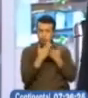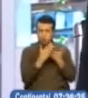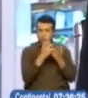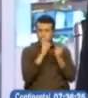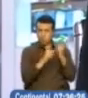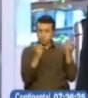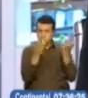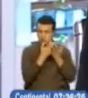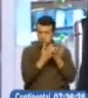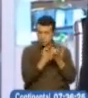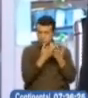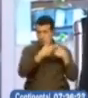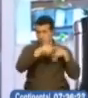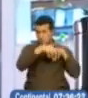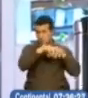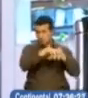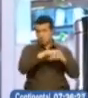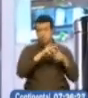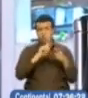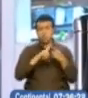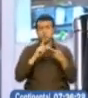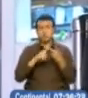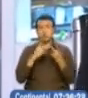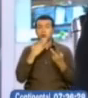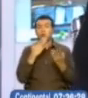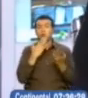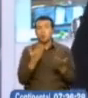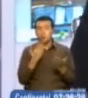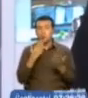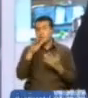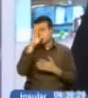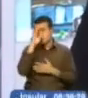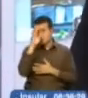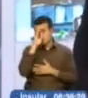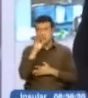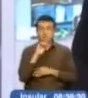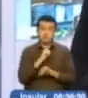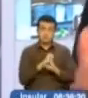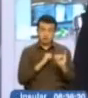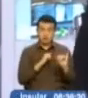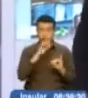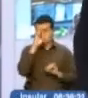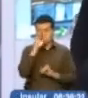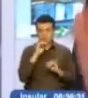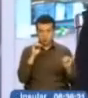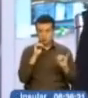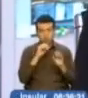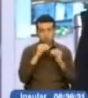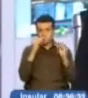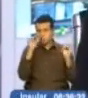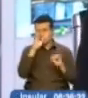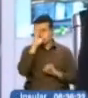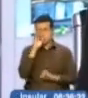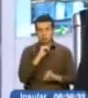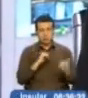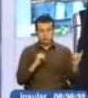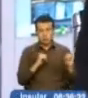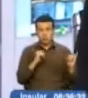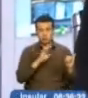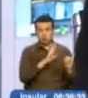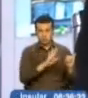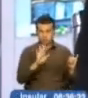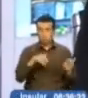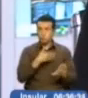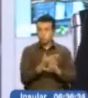gente. Una lucha por más tiempo libre, por ejemplo. Es decir, la izquierda, digo, y ahí hablo de la izquierda en general, de las izquierdas, digamos, que son las únicas